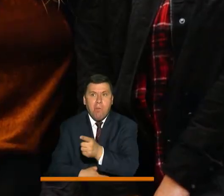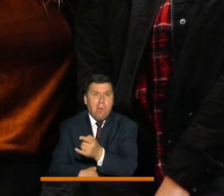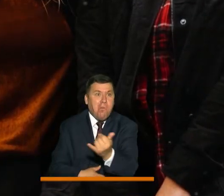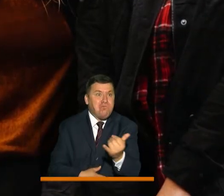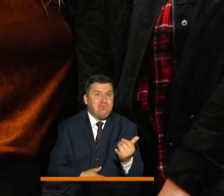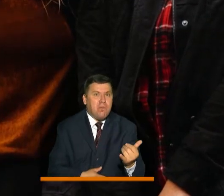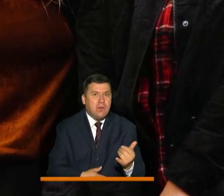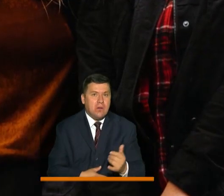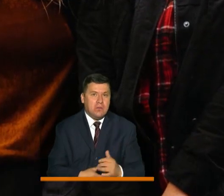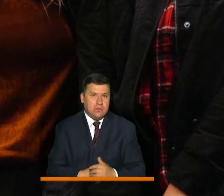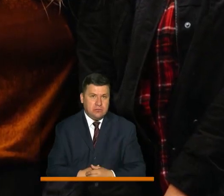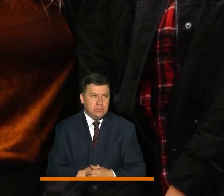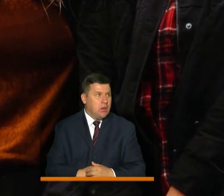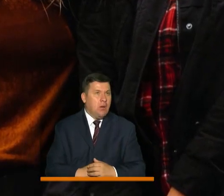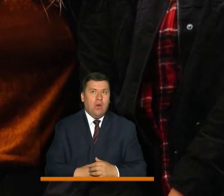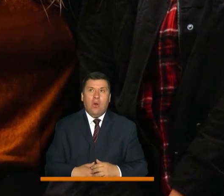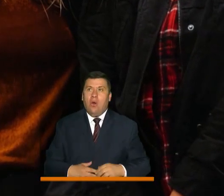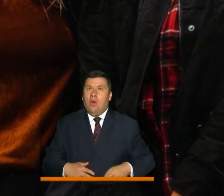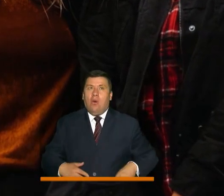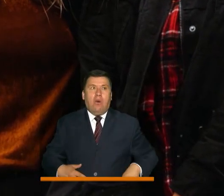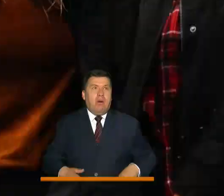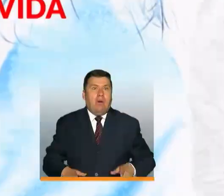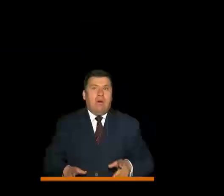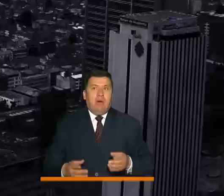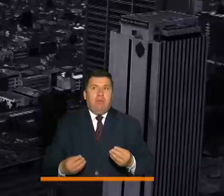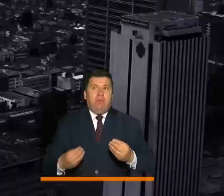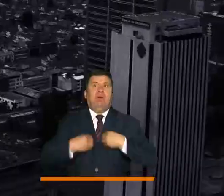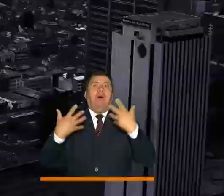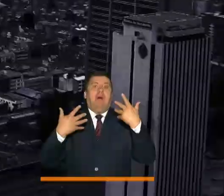momento está exponiendo la vida.